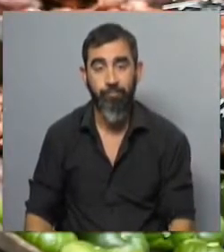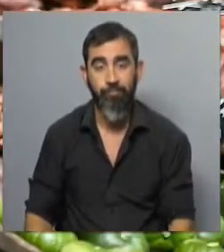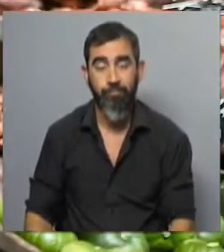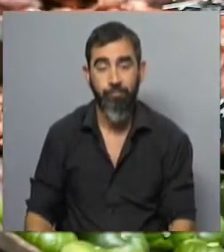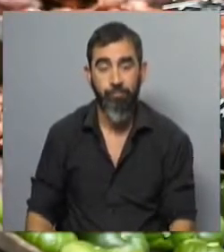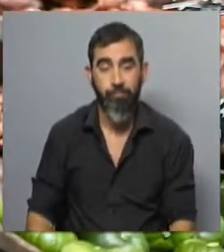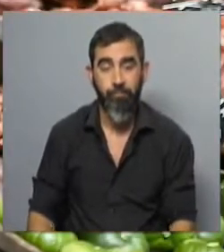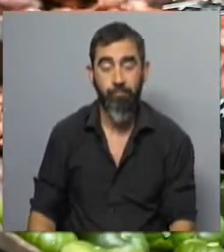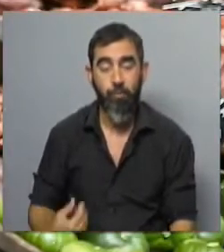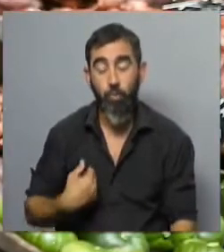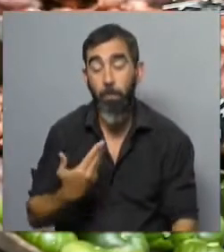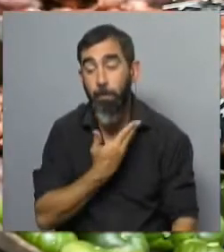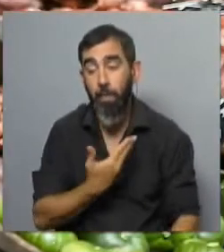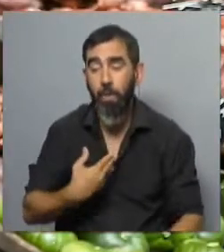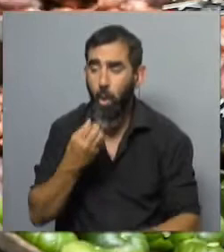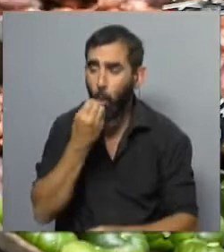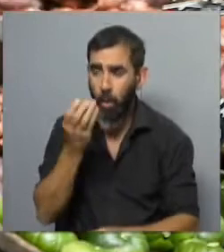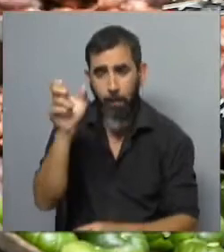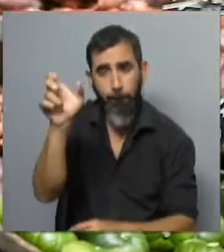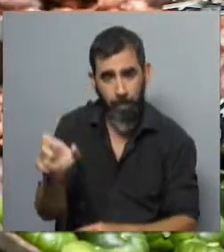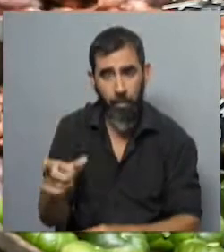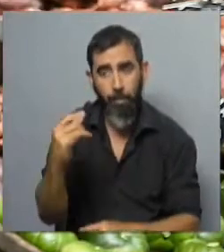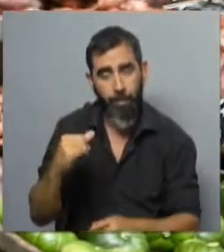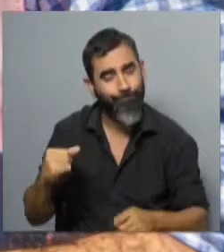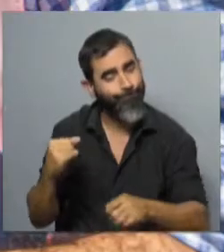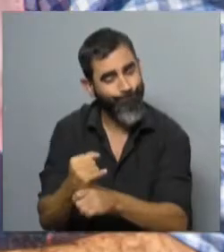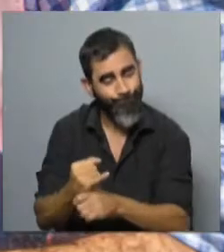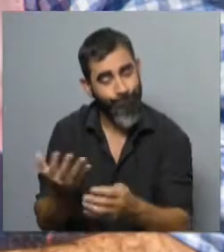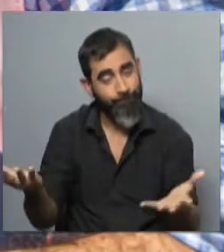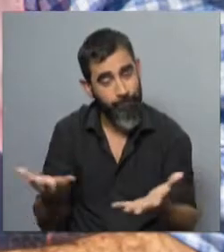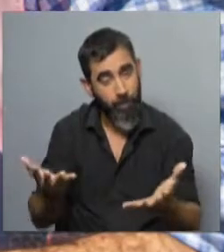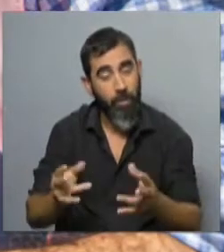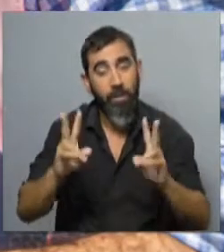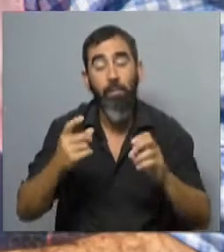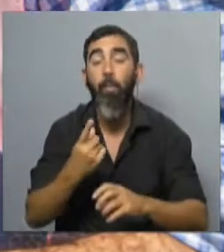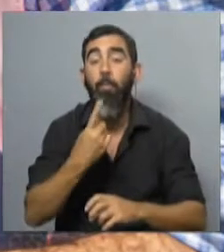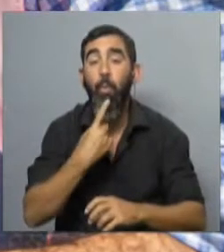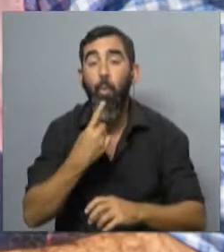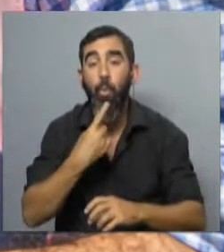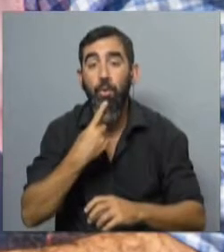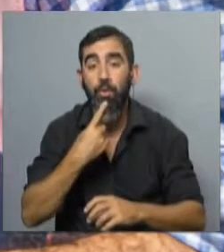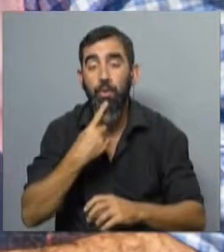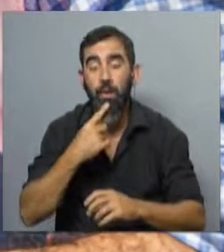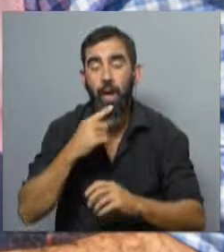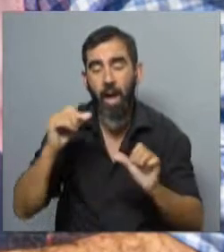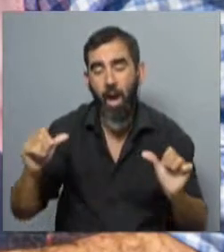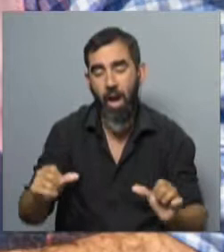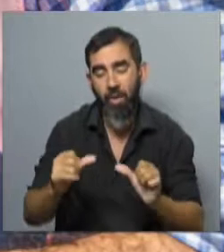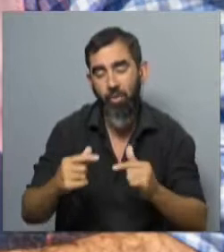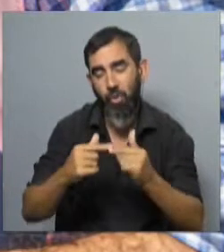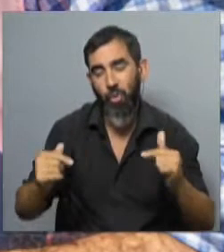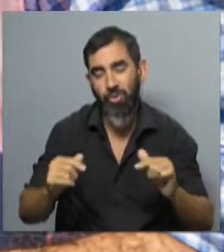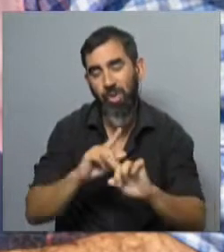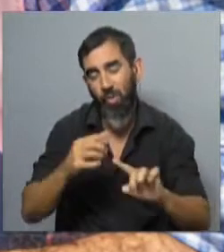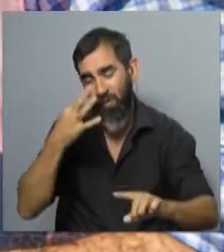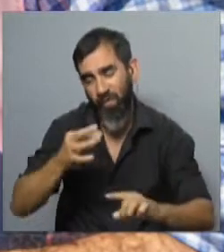Yo al presidente lo considero una buena persona, pero equivocado en este caso desde el punto de vista político, utilizando instrumentos que no son